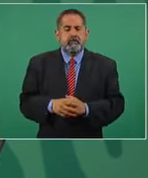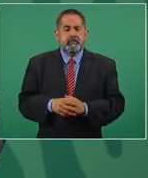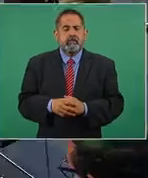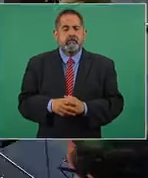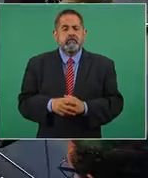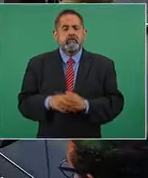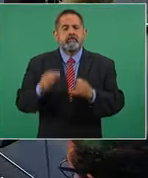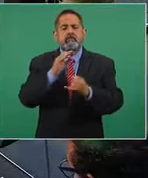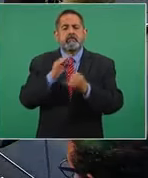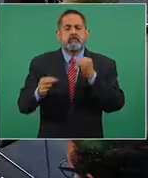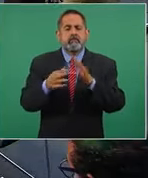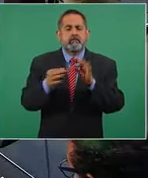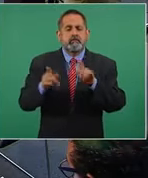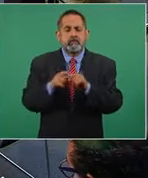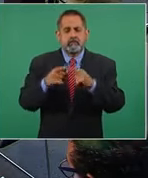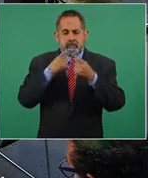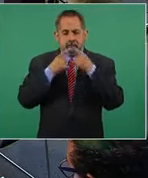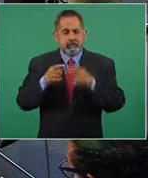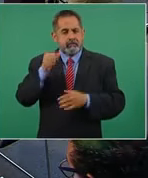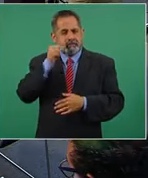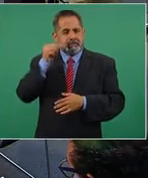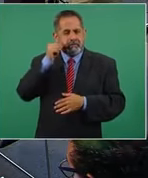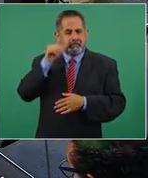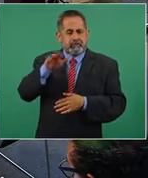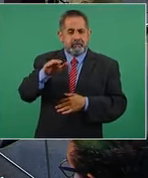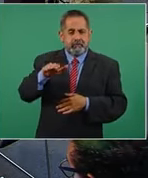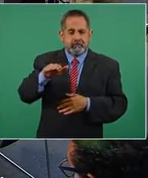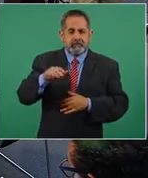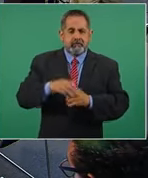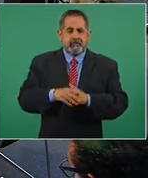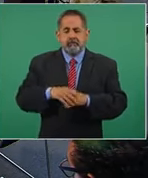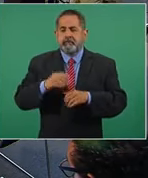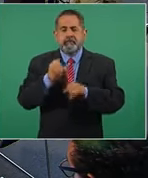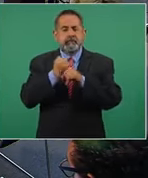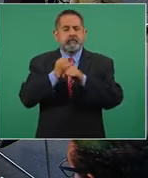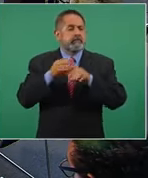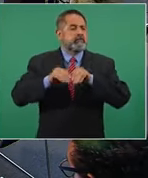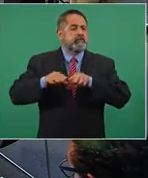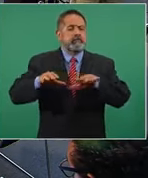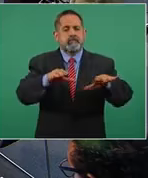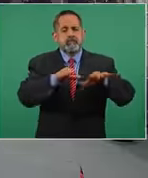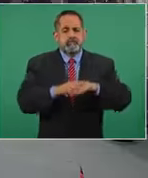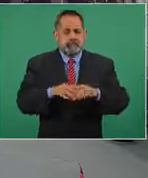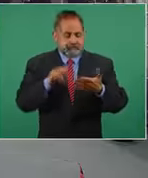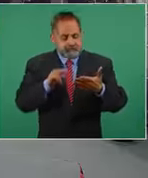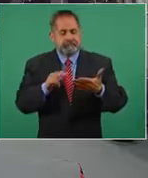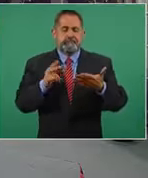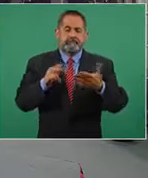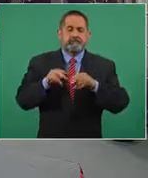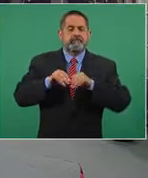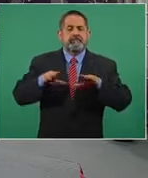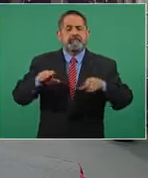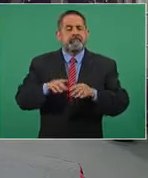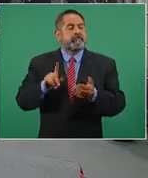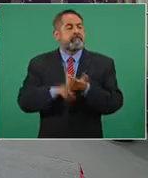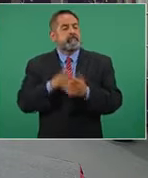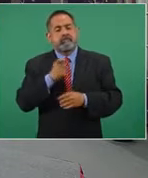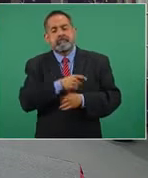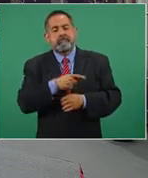más finalmente, porque bueno, pues es un tema que ayer, un video que circuló en redes sociales, imposible no verlo, de esta actitud que